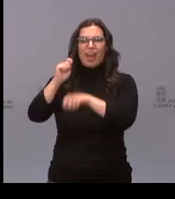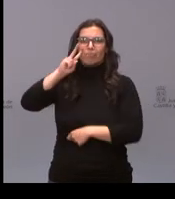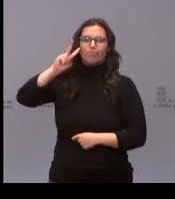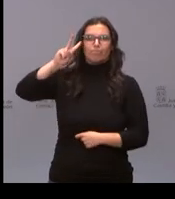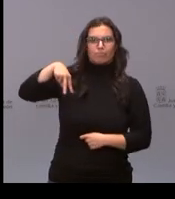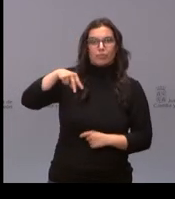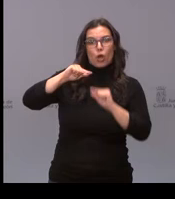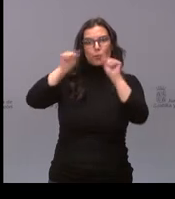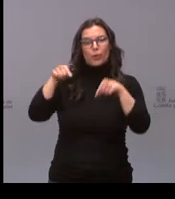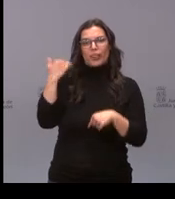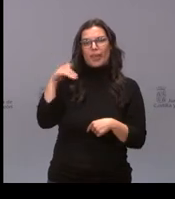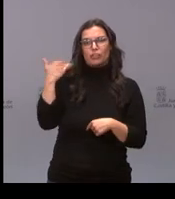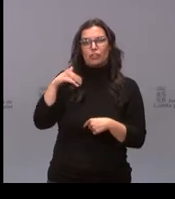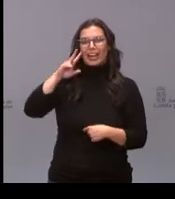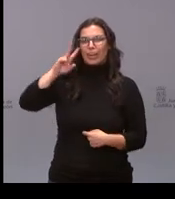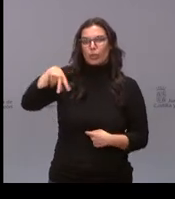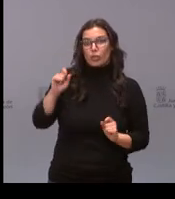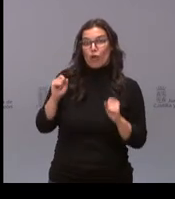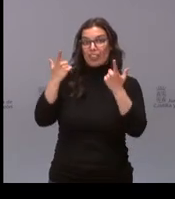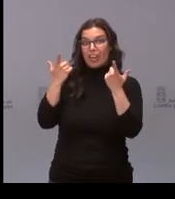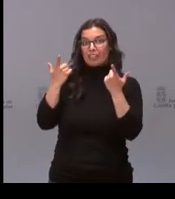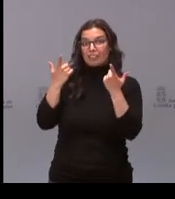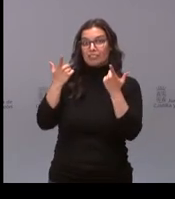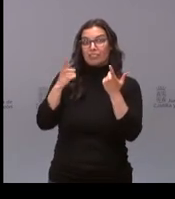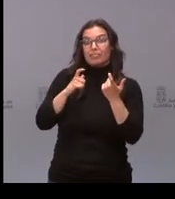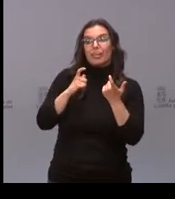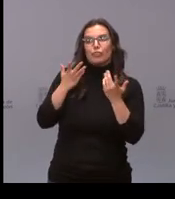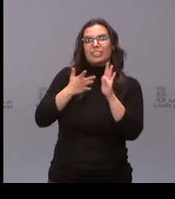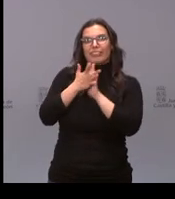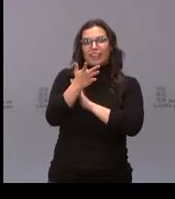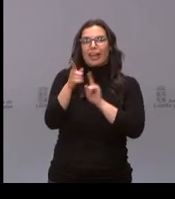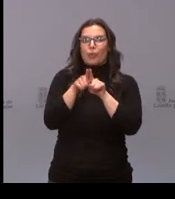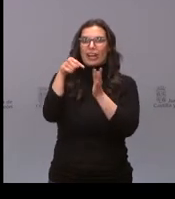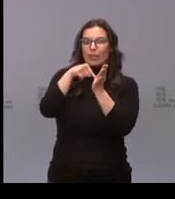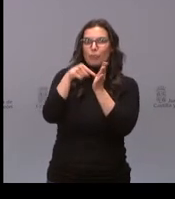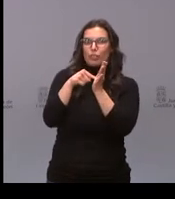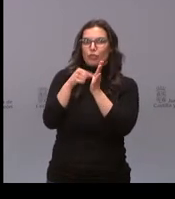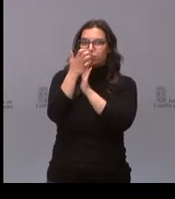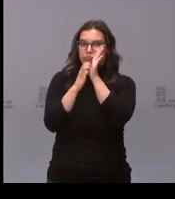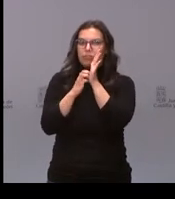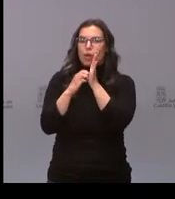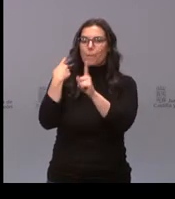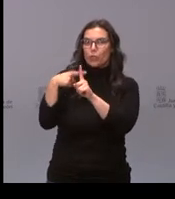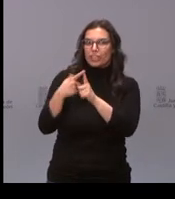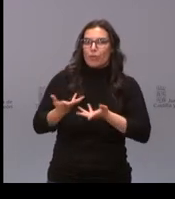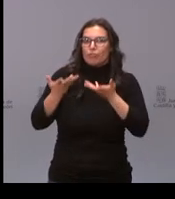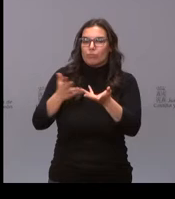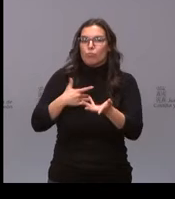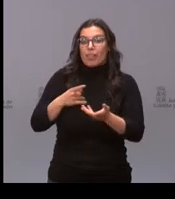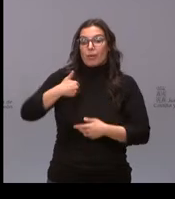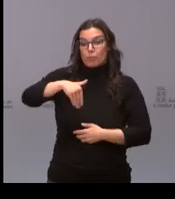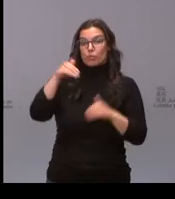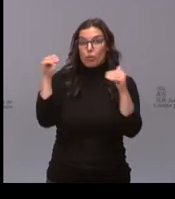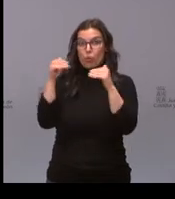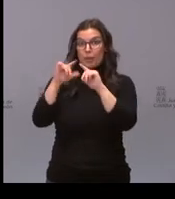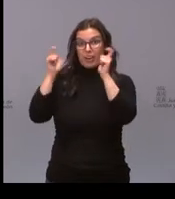la provincia de Soria y, por tanto, apostar por esa discriminación positiva. Me parece importante. Hablaremos el jueves desde